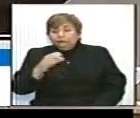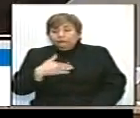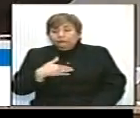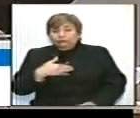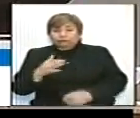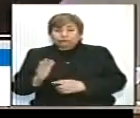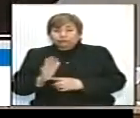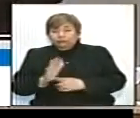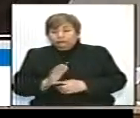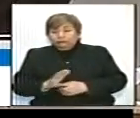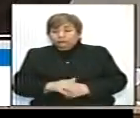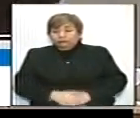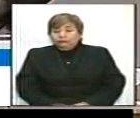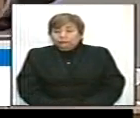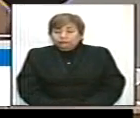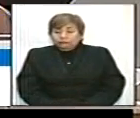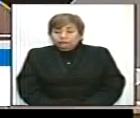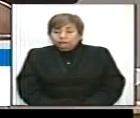de Apurímac,